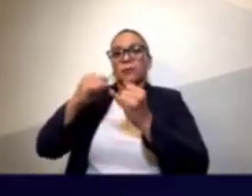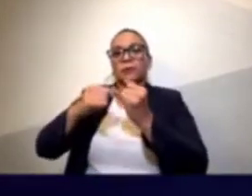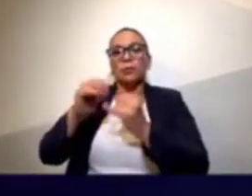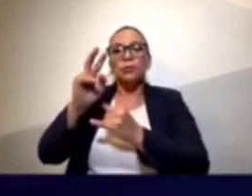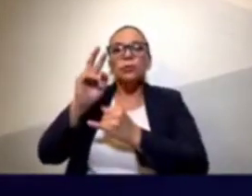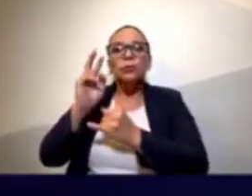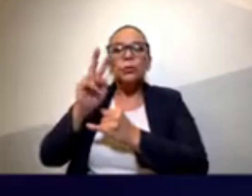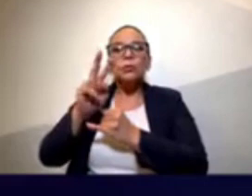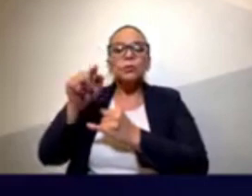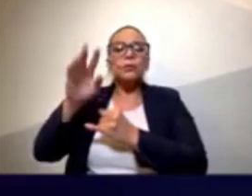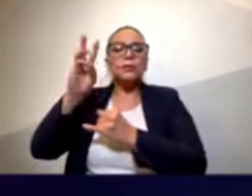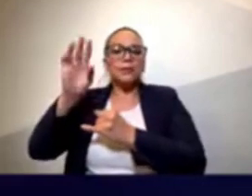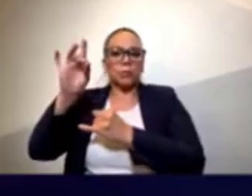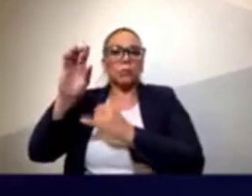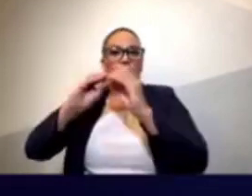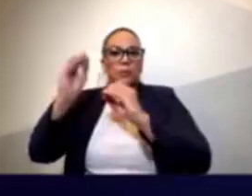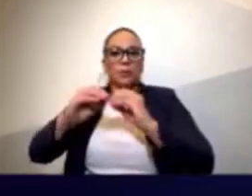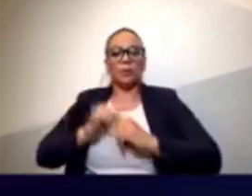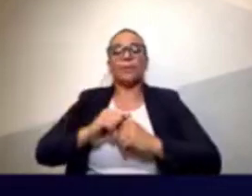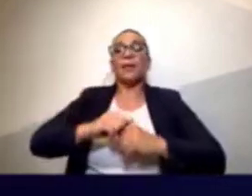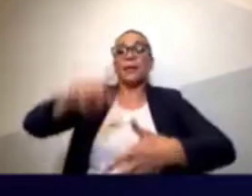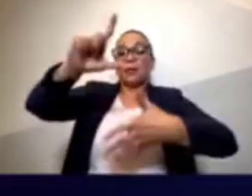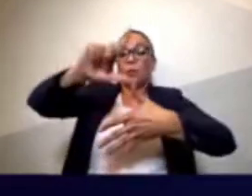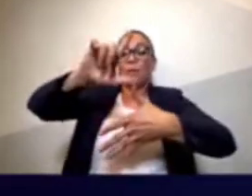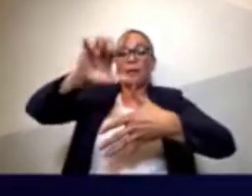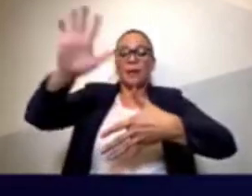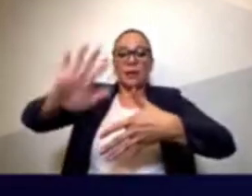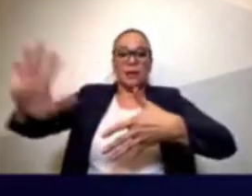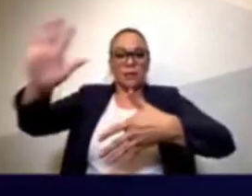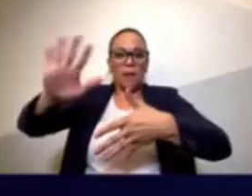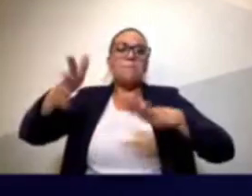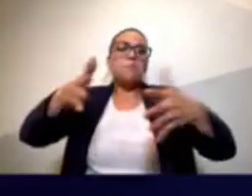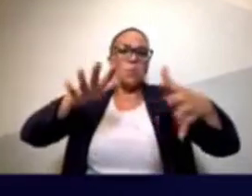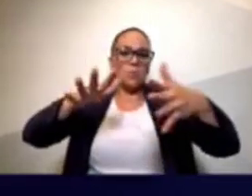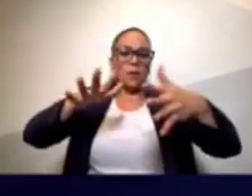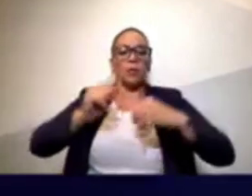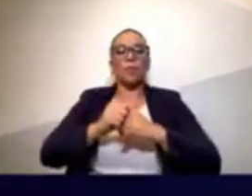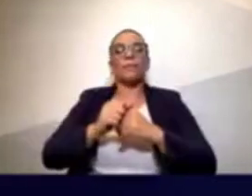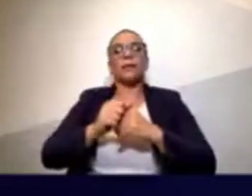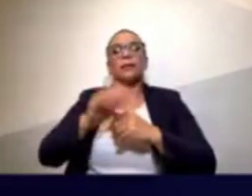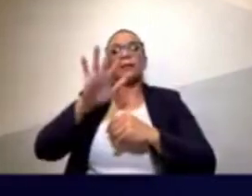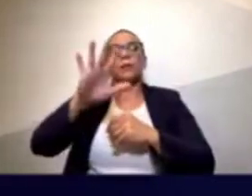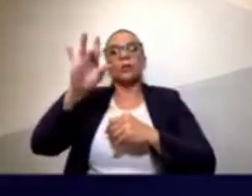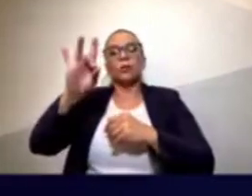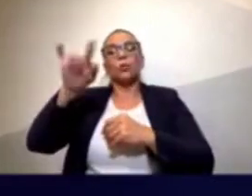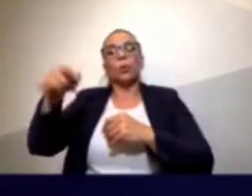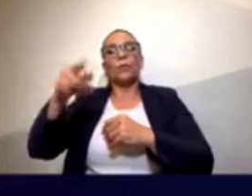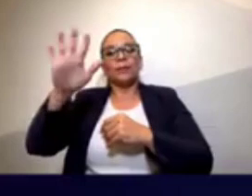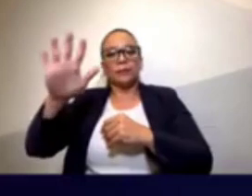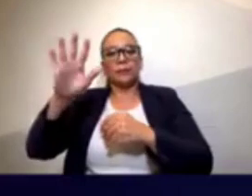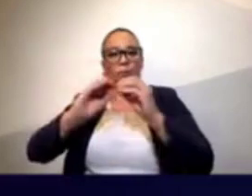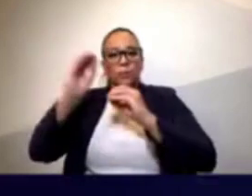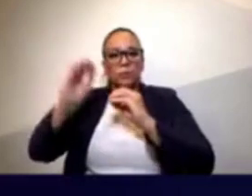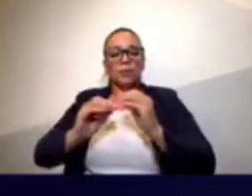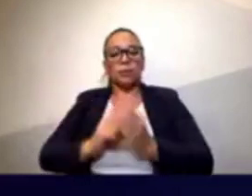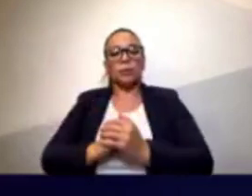63.8%. Latinoamérica y el Caribe en promedio tiene 58.5%.